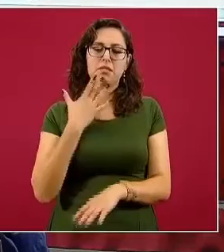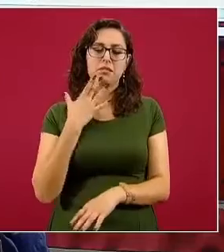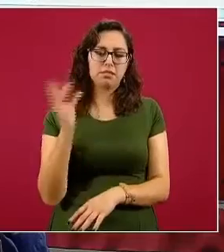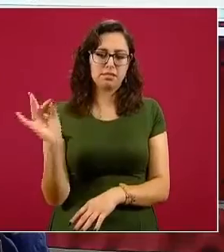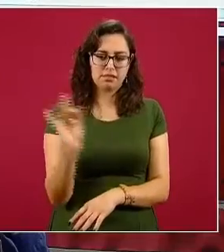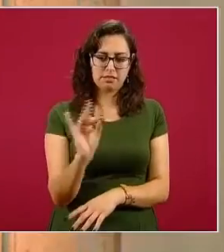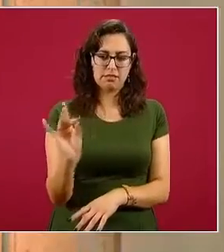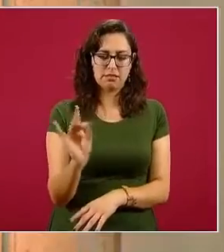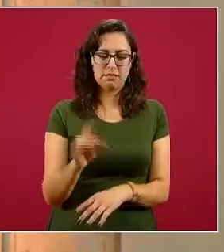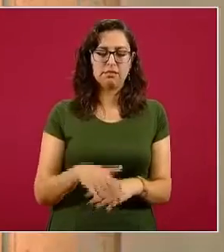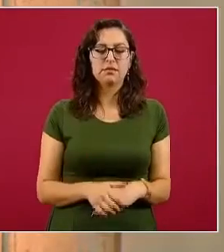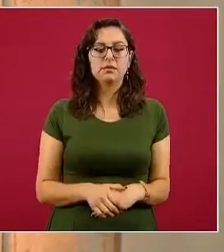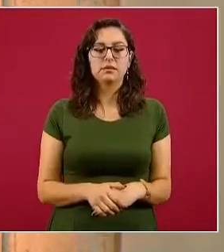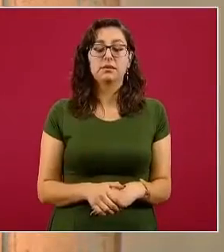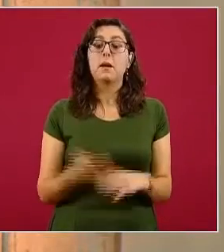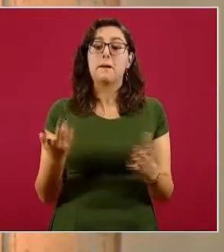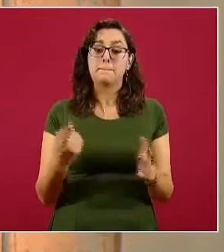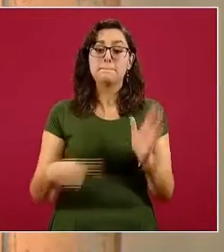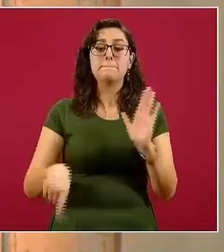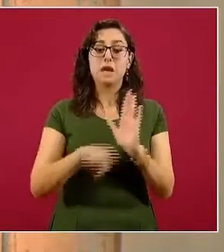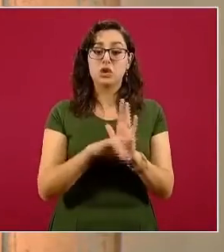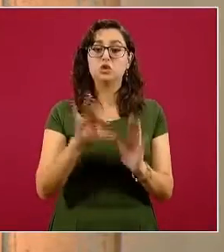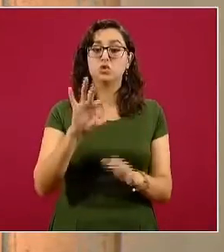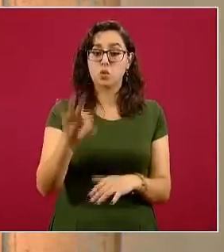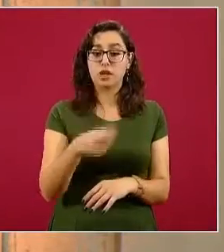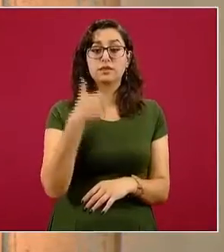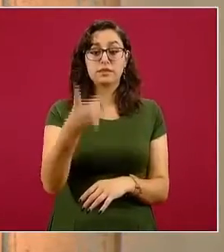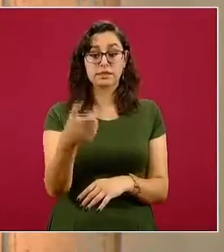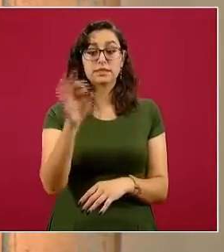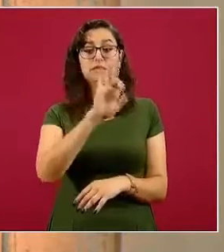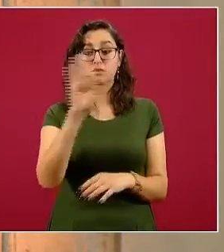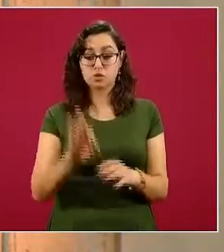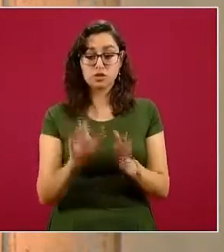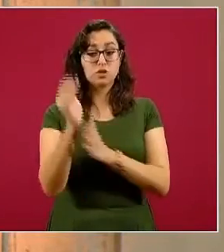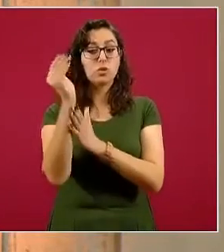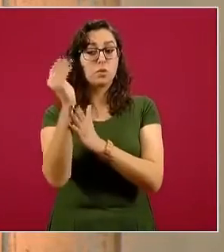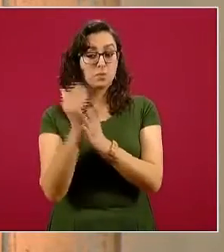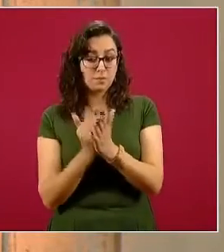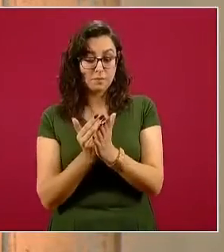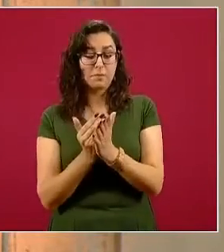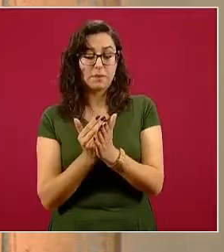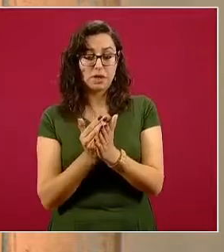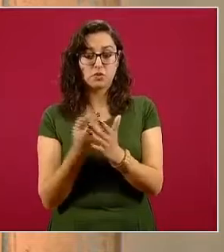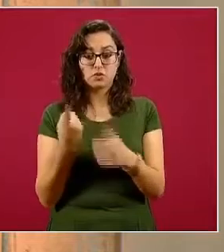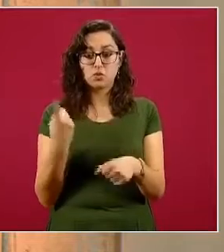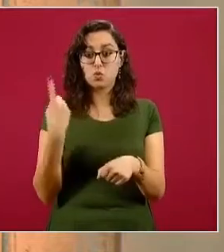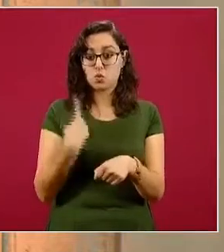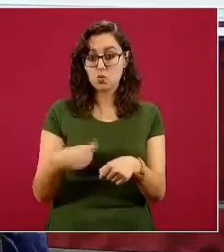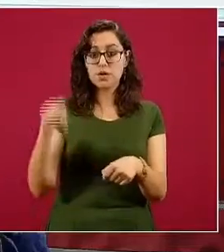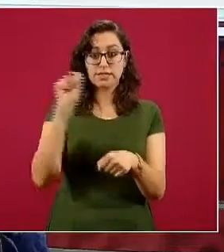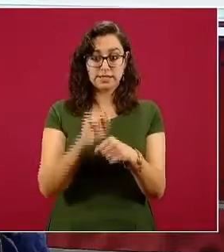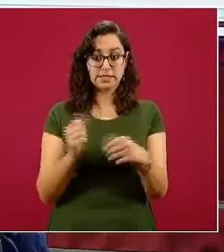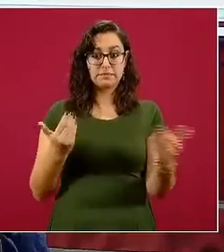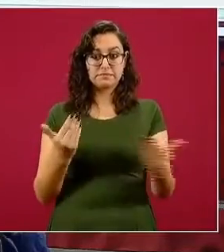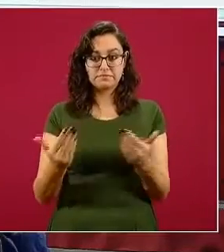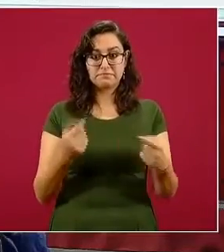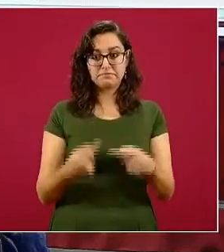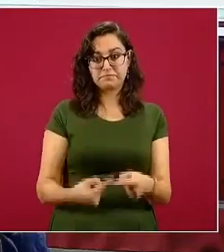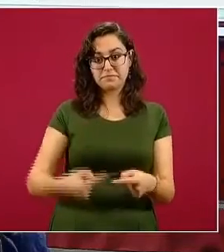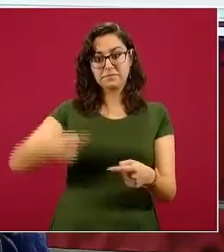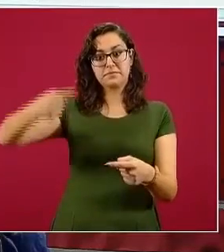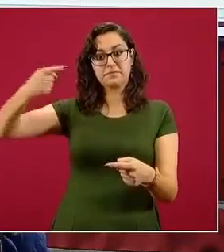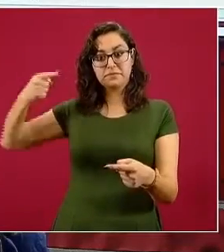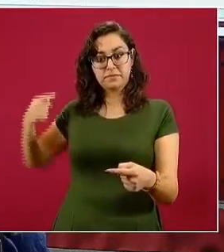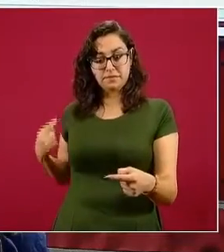semana. Continúa siendo de menos 46% el descenso cuando lo comparamos con la semana en la que más defunciones tuvimos